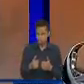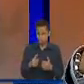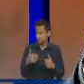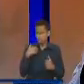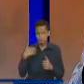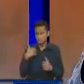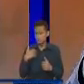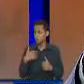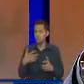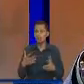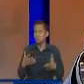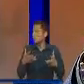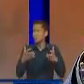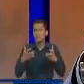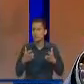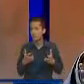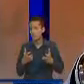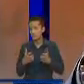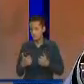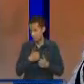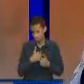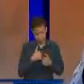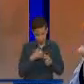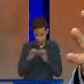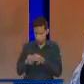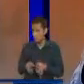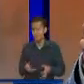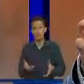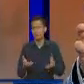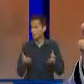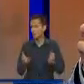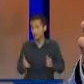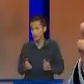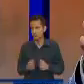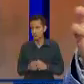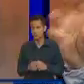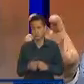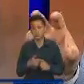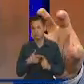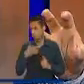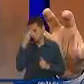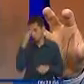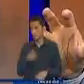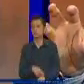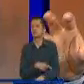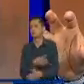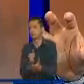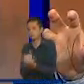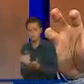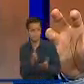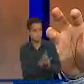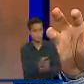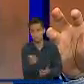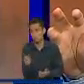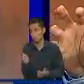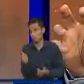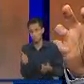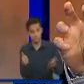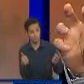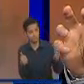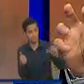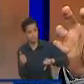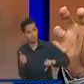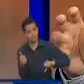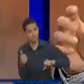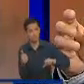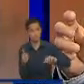desarrollada para obtener transgénicos y alejarnos de las dos tendencias, ¿no es cierto? La una que dice que son malos, la otra que dice que